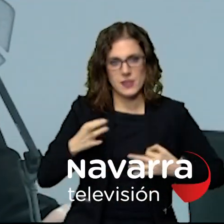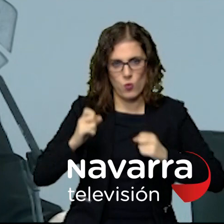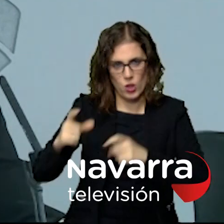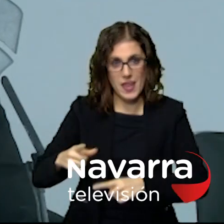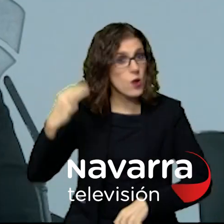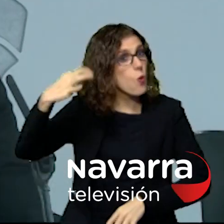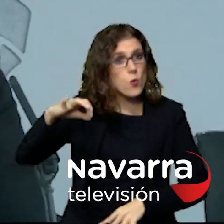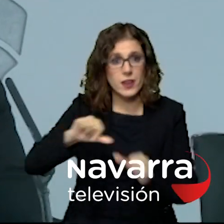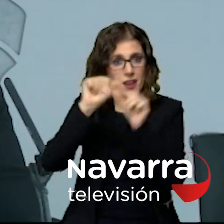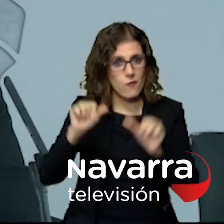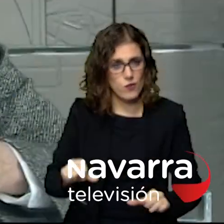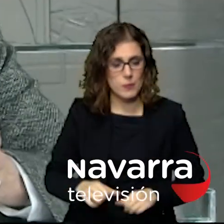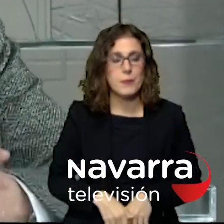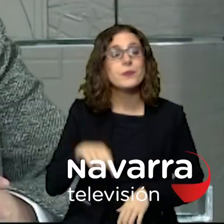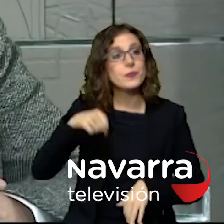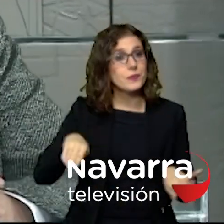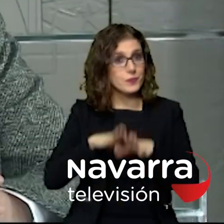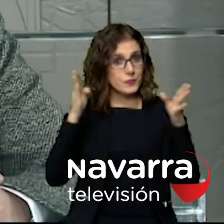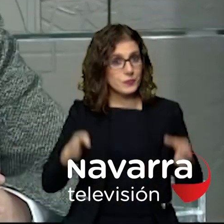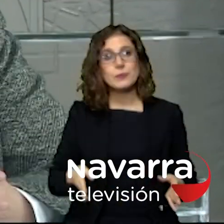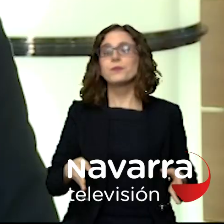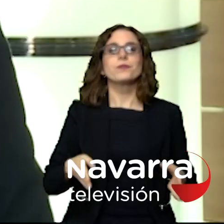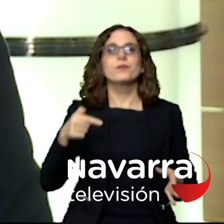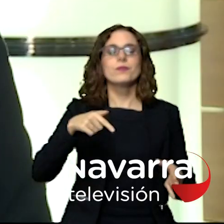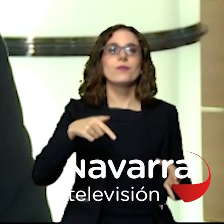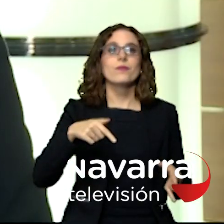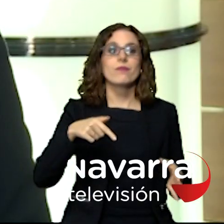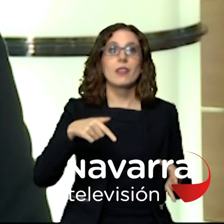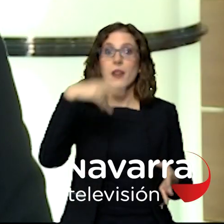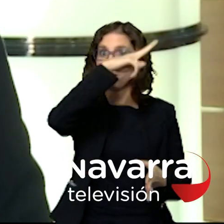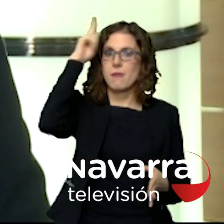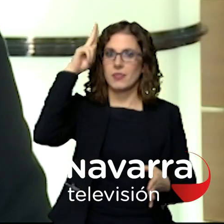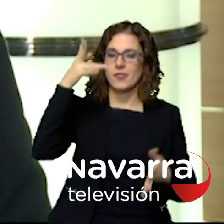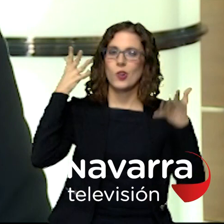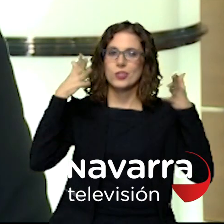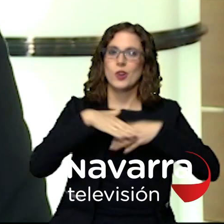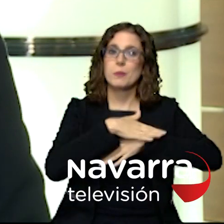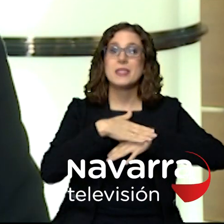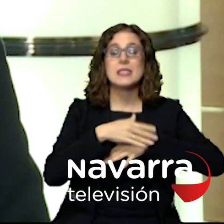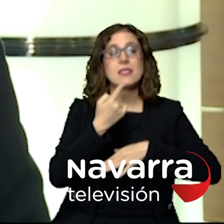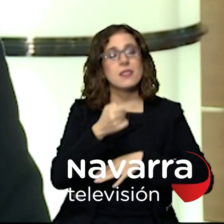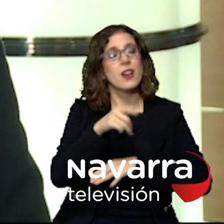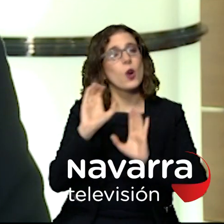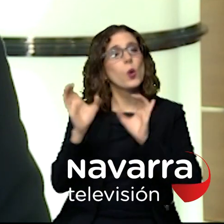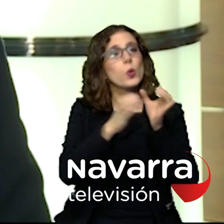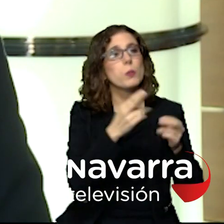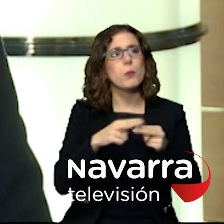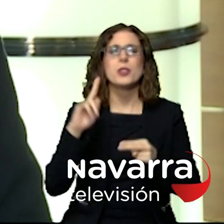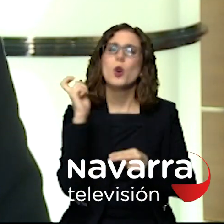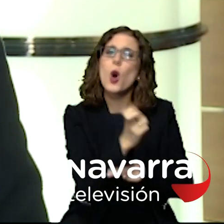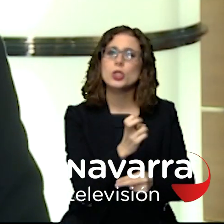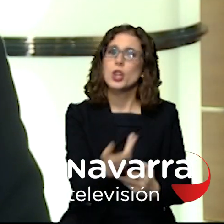mesa de la Moncloa del Consejo de Ministros en apelar a la responsabilidad del resto de partidos políticos